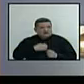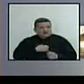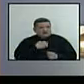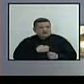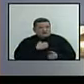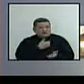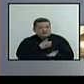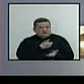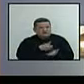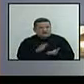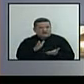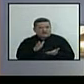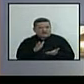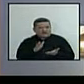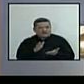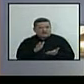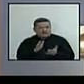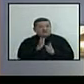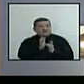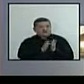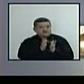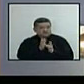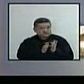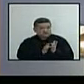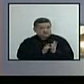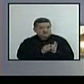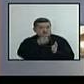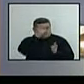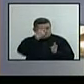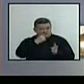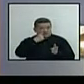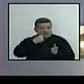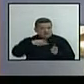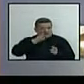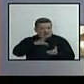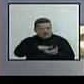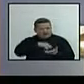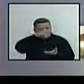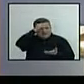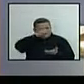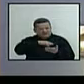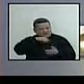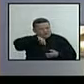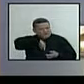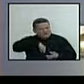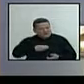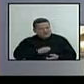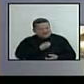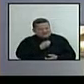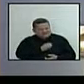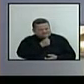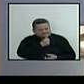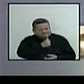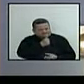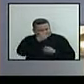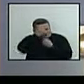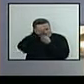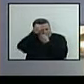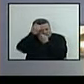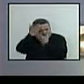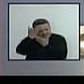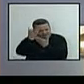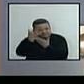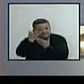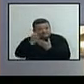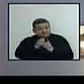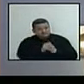escuchado. Él, a pesar de ser hijo, aprendió, sufriendo, a obedecer, y, llevado